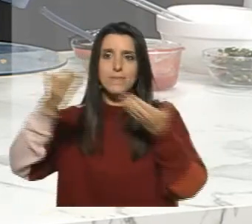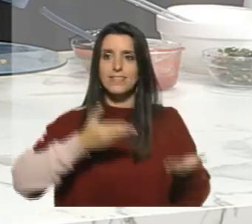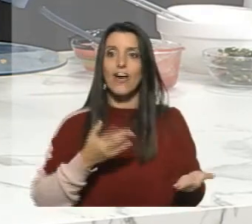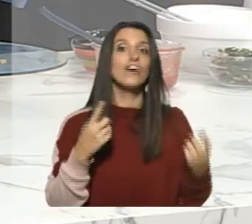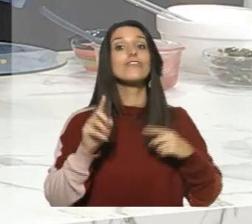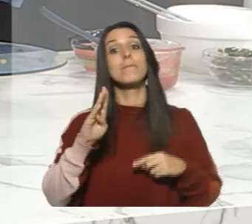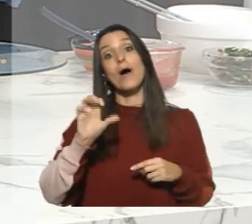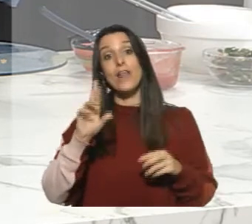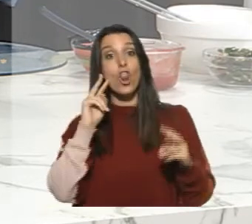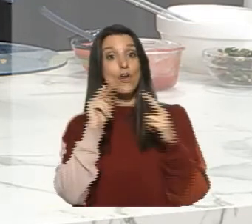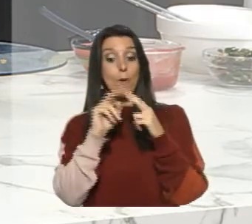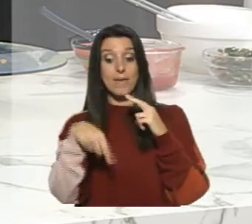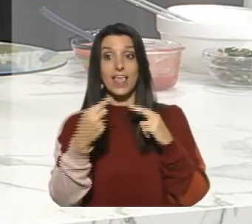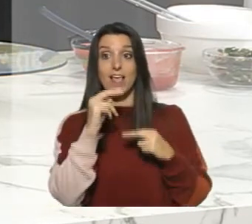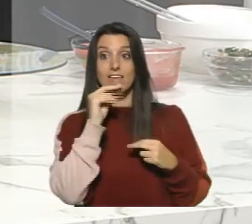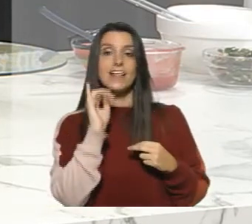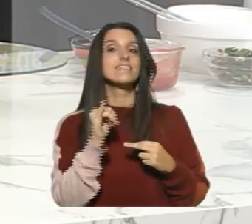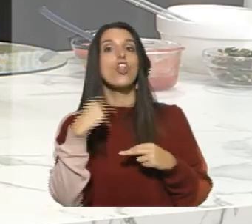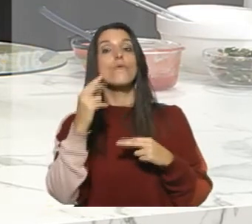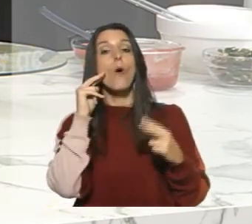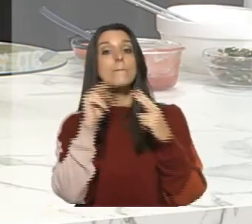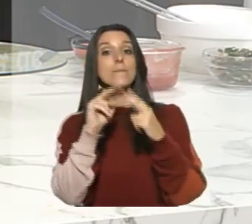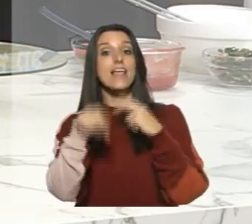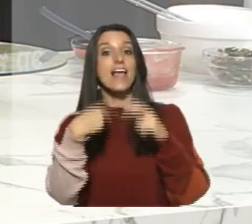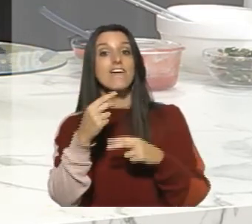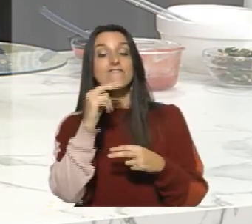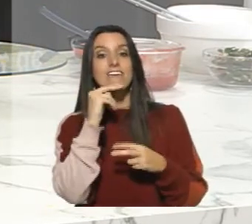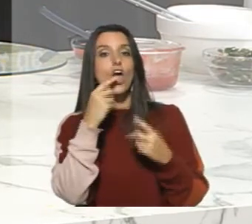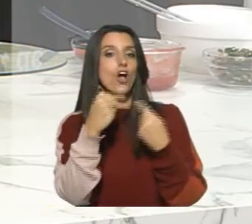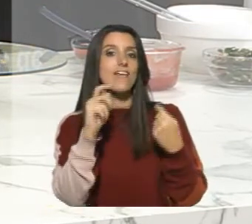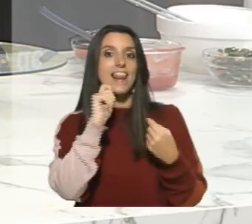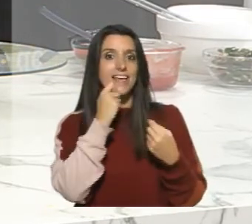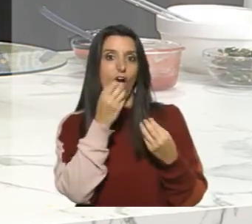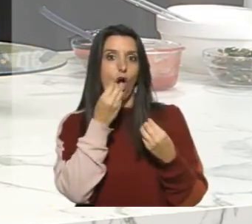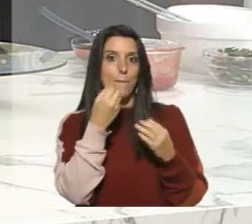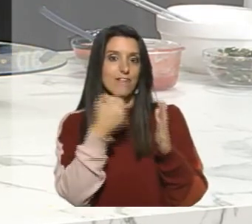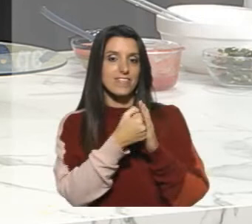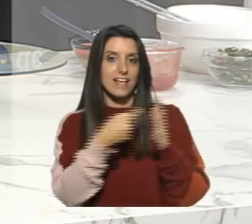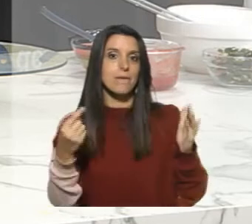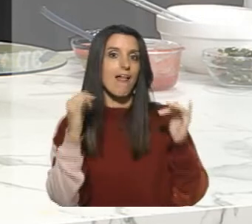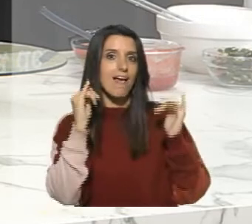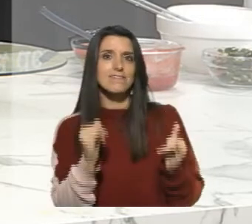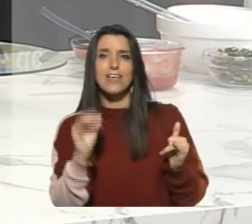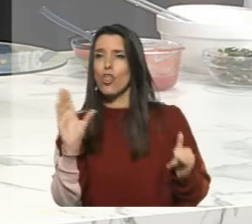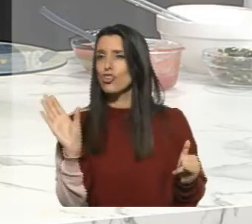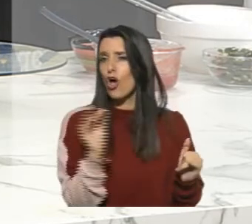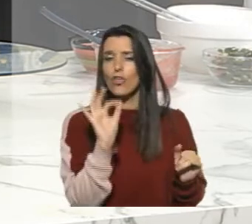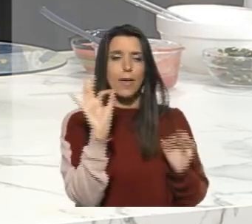Y Paulita, nosotros nos encontramos mañana. Nosotros nos encontramos mañana con cosas ricas para el finde. Claro, los picaditas. Sí.